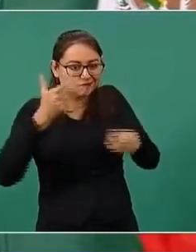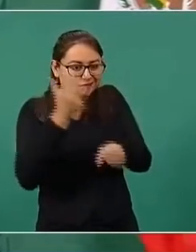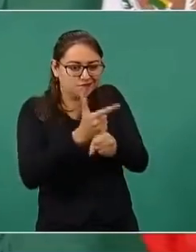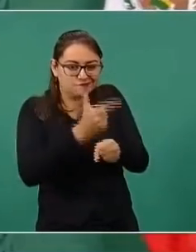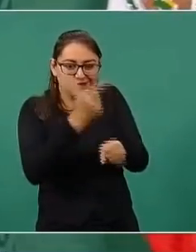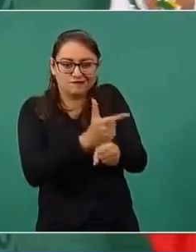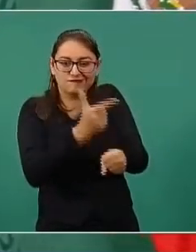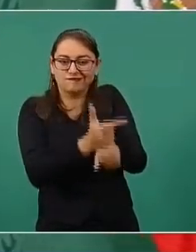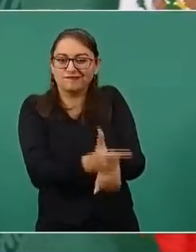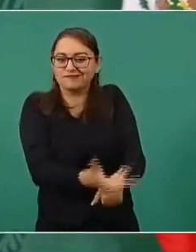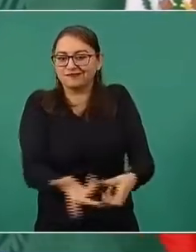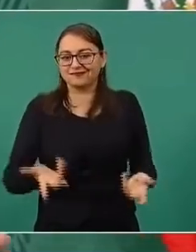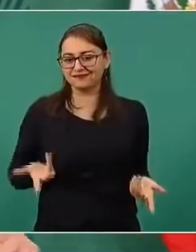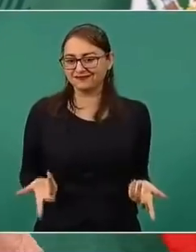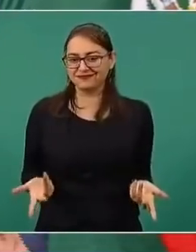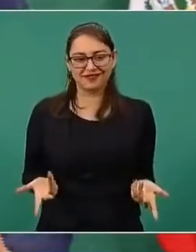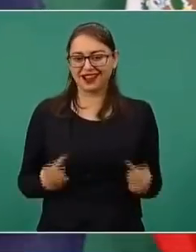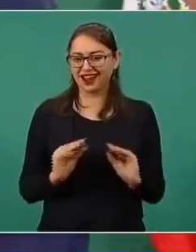pues